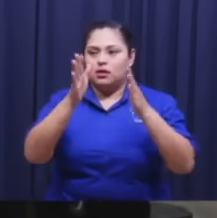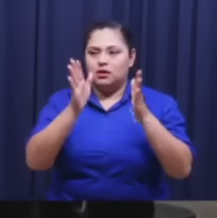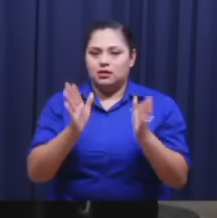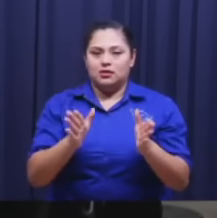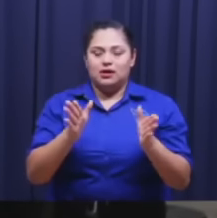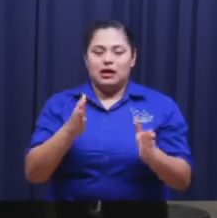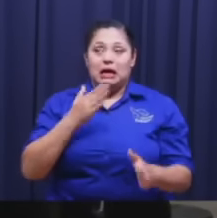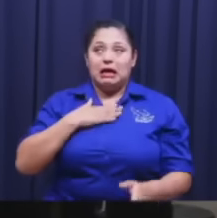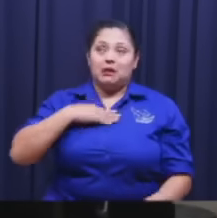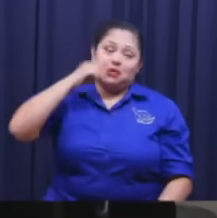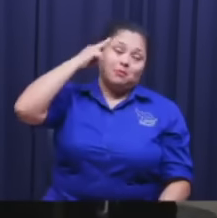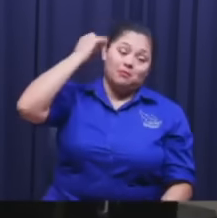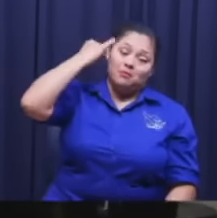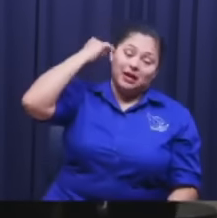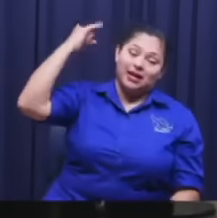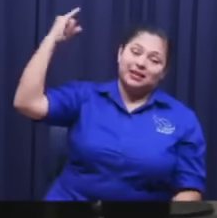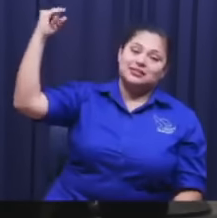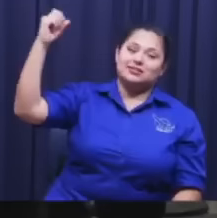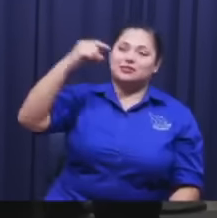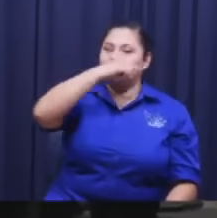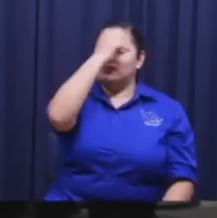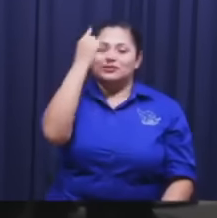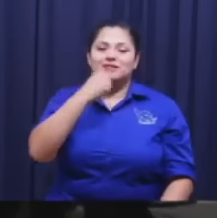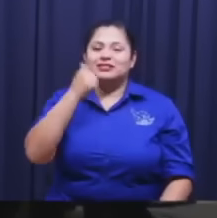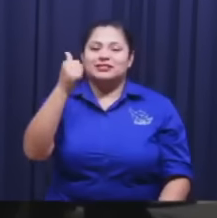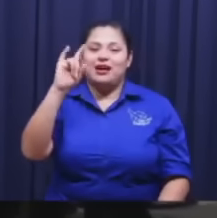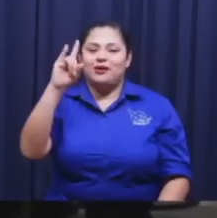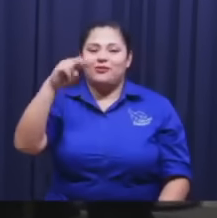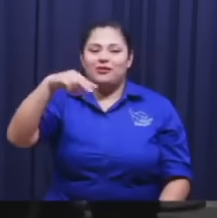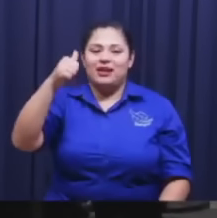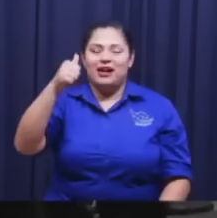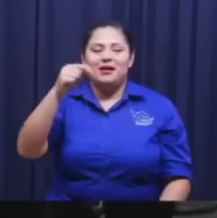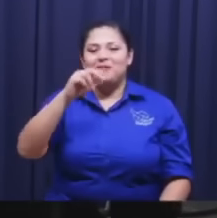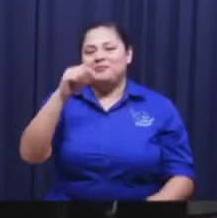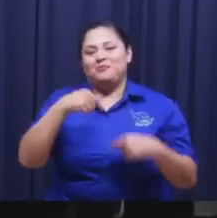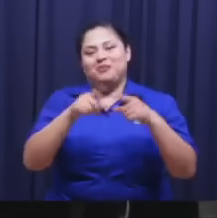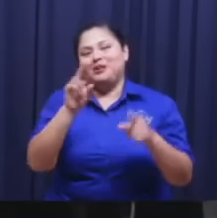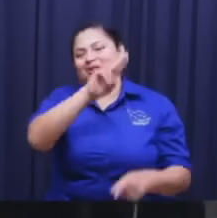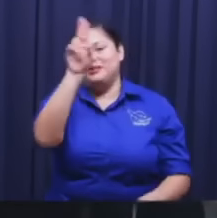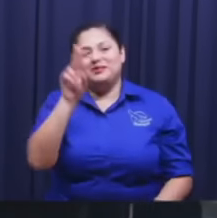sauna, porque me gustaba el sauna, pero nunca lo logré hacer sauna, ¿sí?